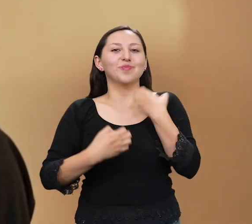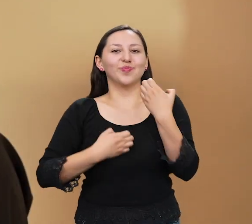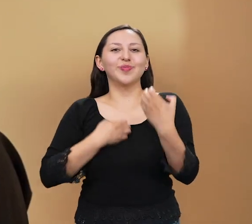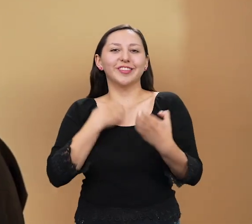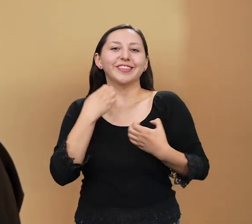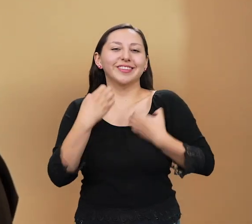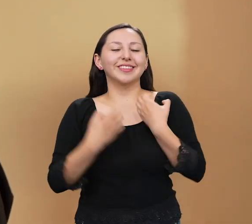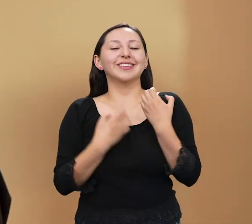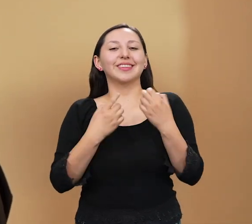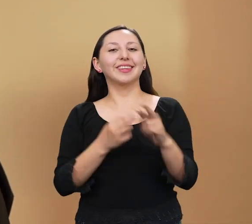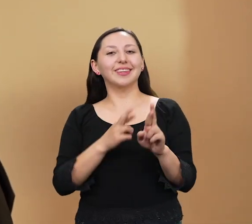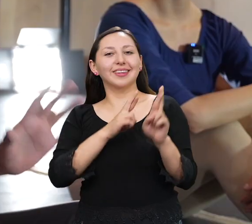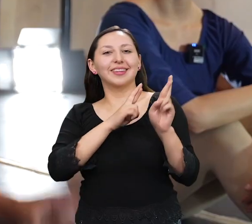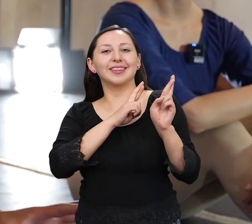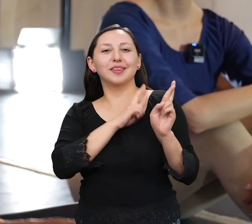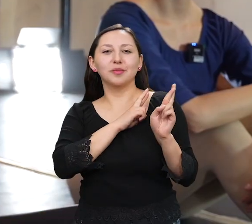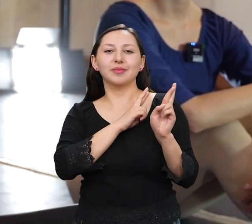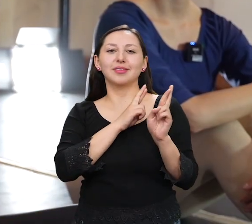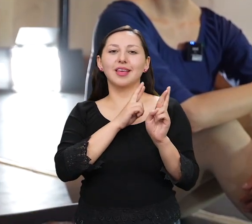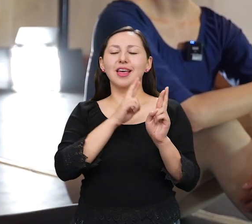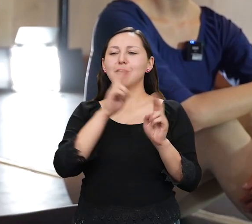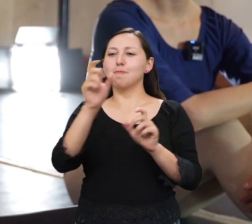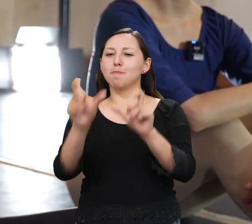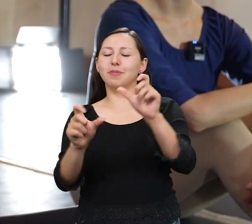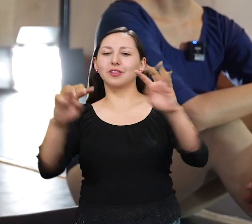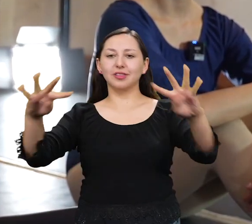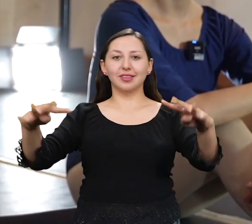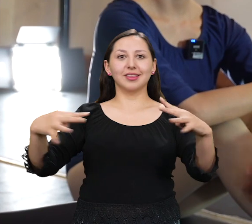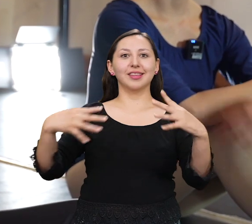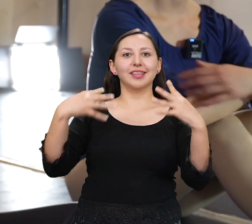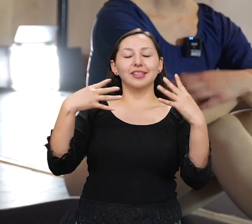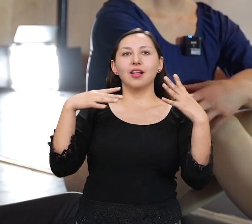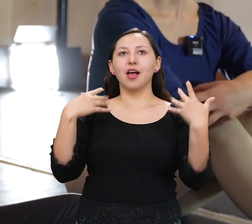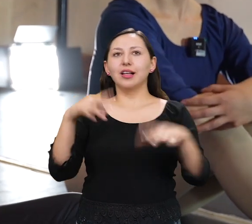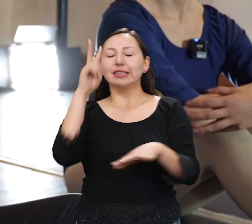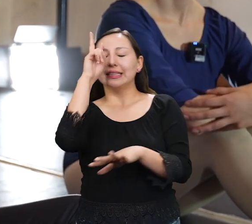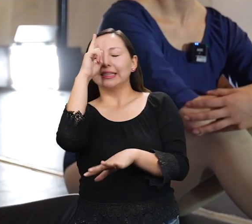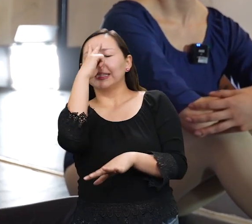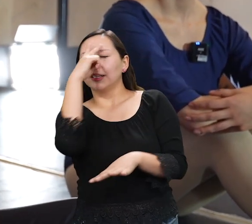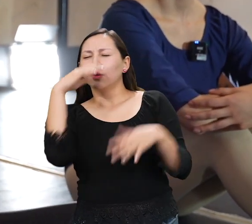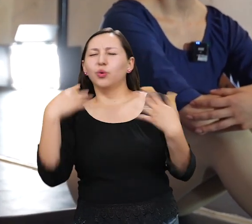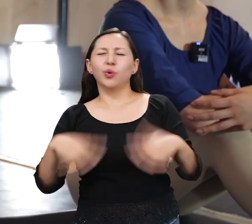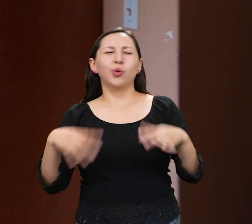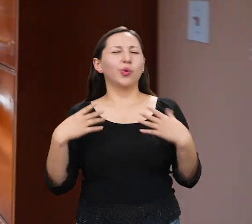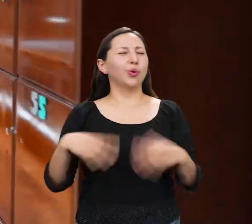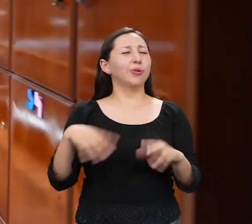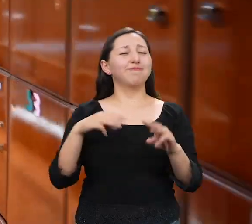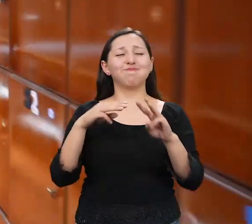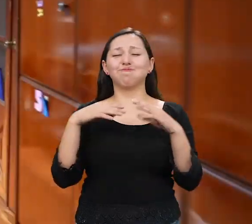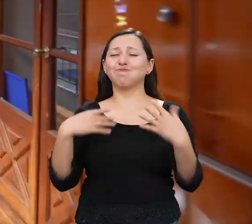vez con mucha responsabilidad, porque sabes que toda la atención está encima tuyo y si te equivocas puede ser algo muy grave.